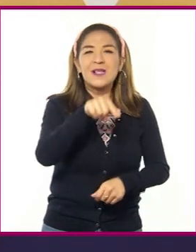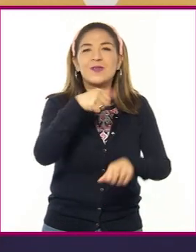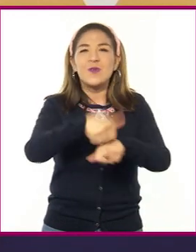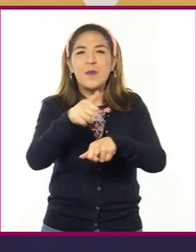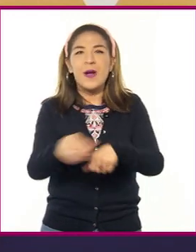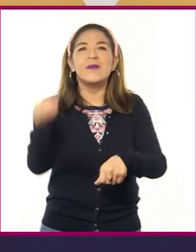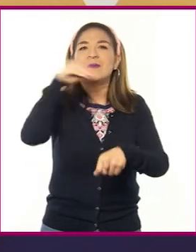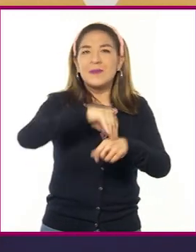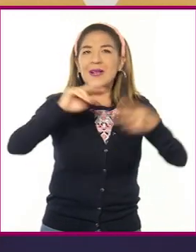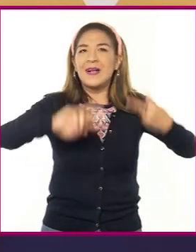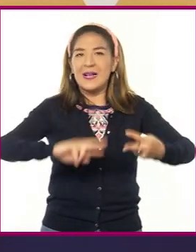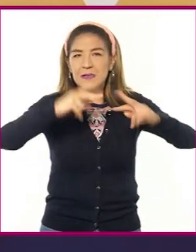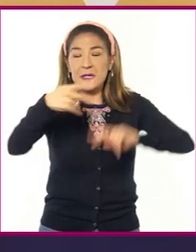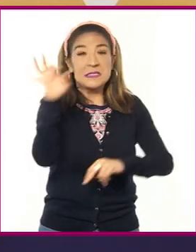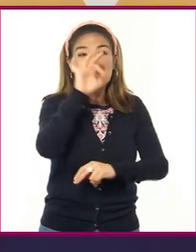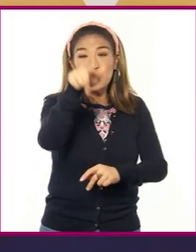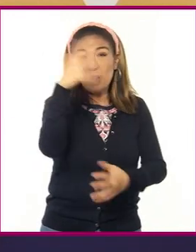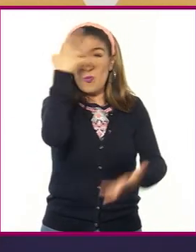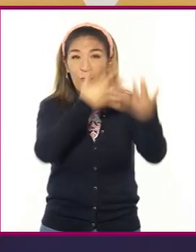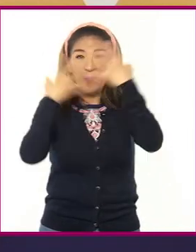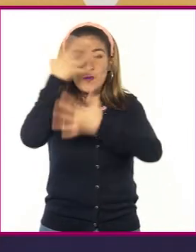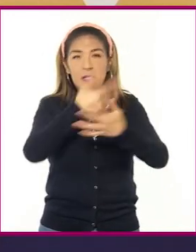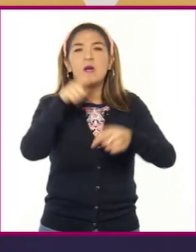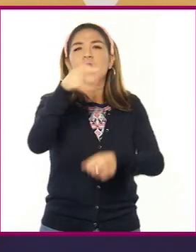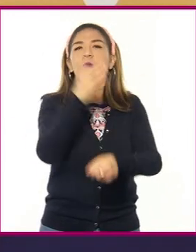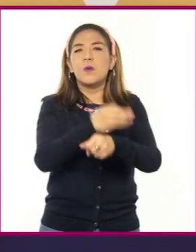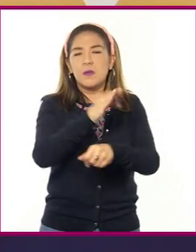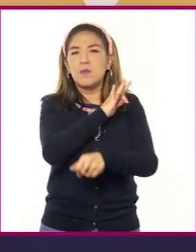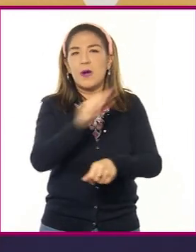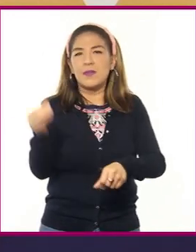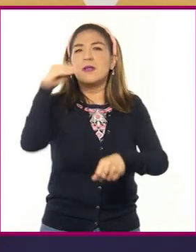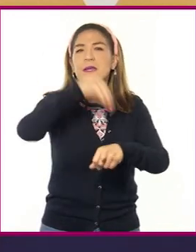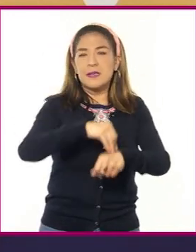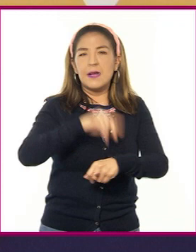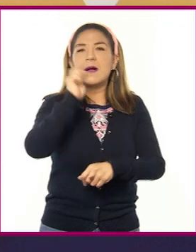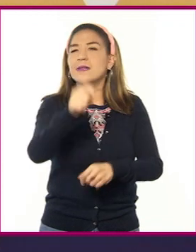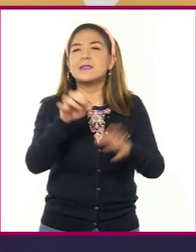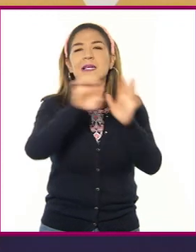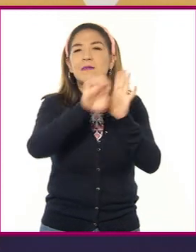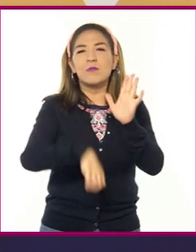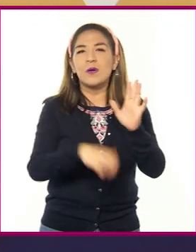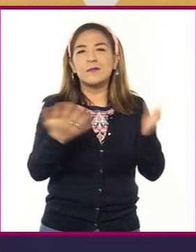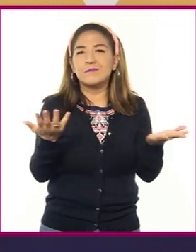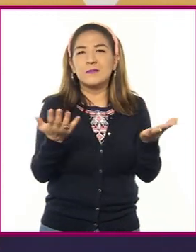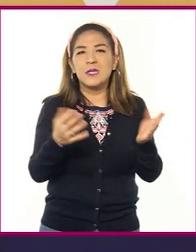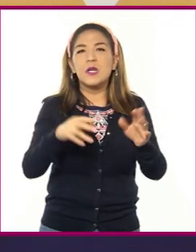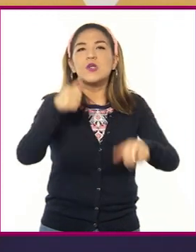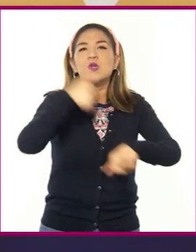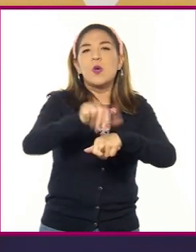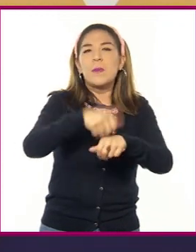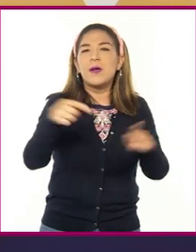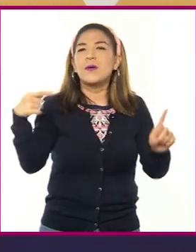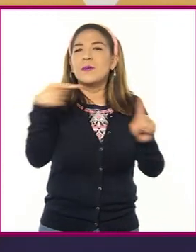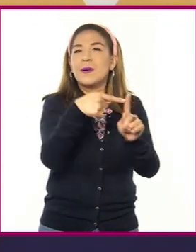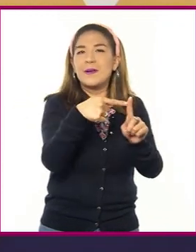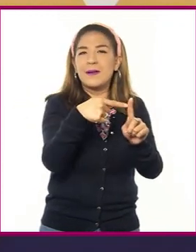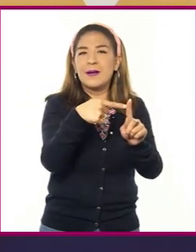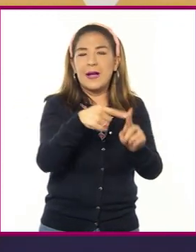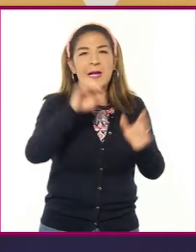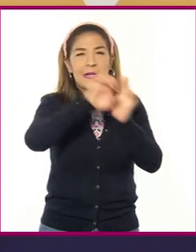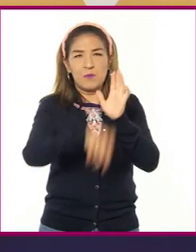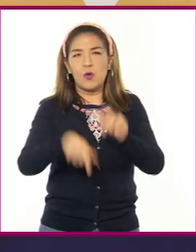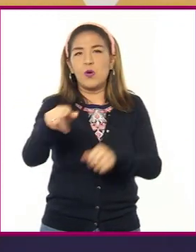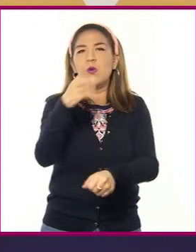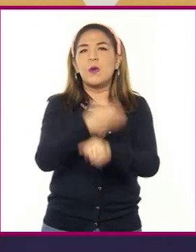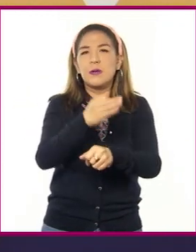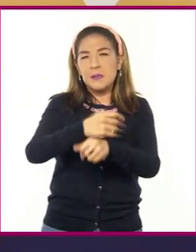inversa. Para evitar confundirnos, se puede plantear la proporción como si se tratara de una proporcionalidad directa. Esto solo